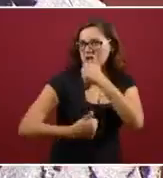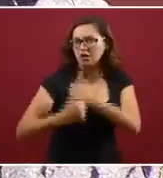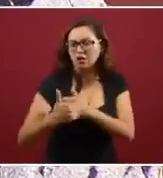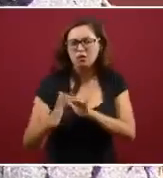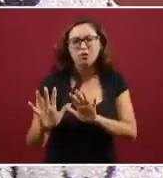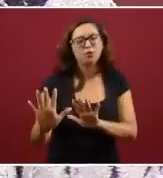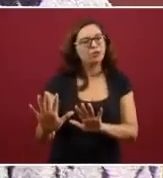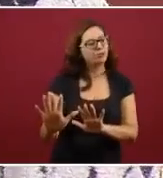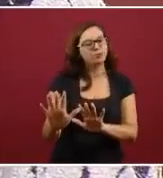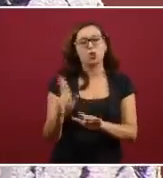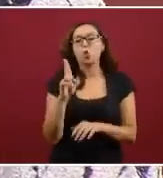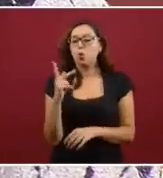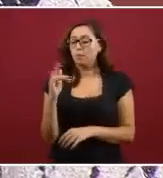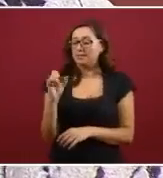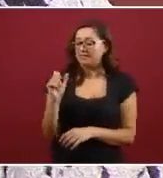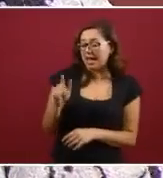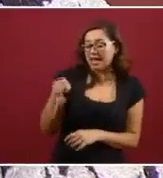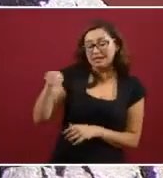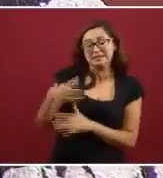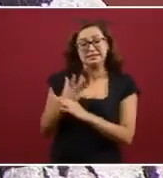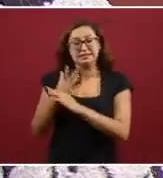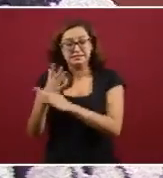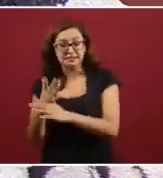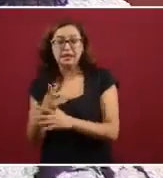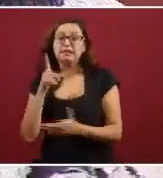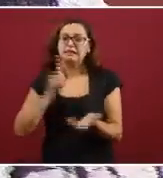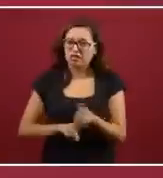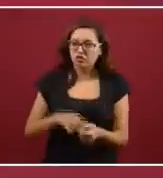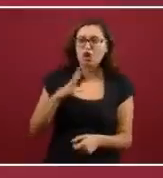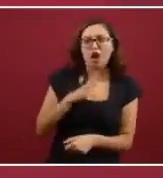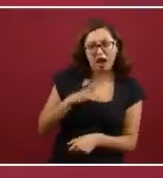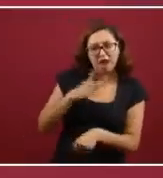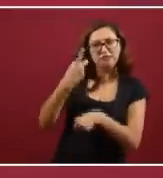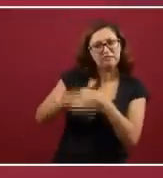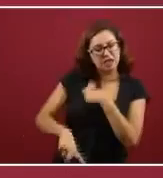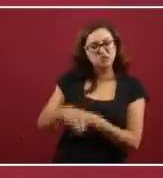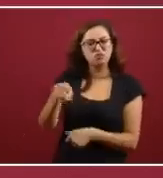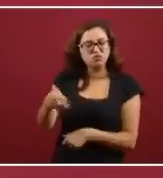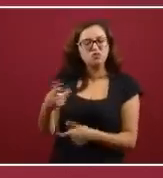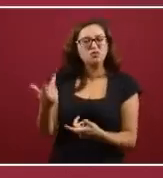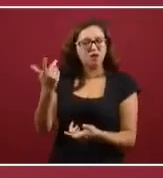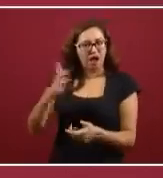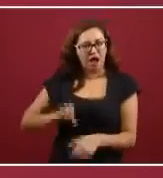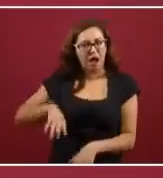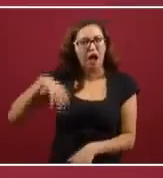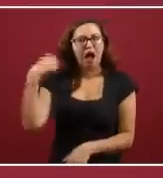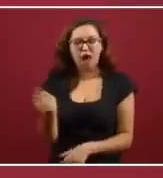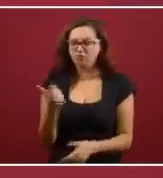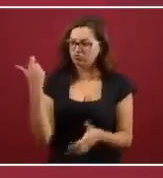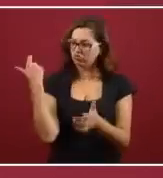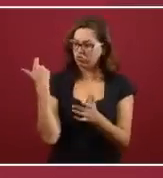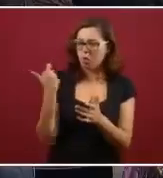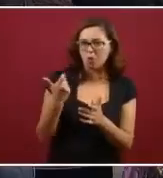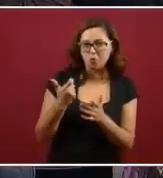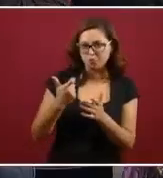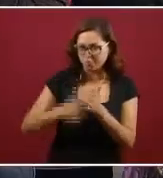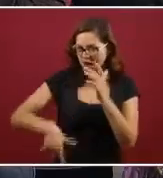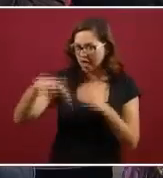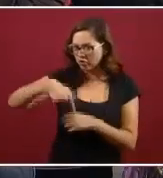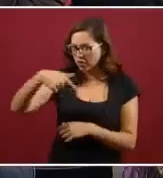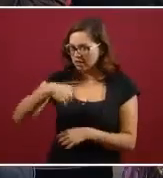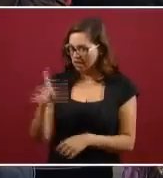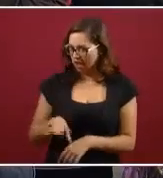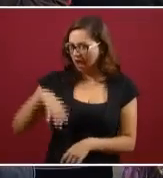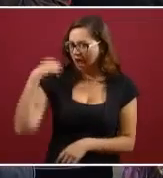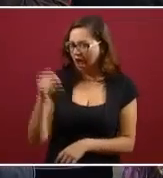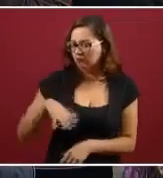Prácticas Comerciales determinó que había daño y que teníamos que imponer unos aranceles para compensar eso que